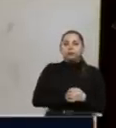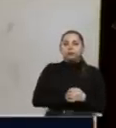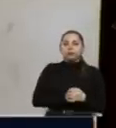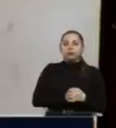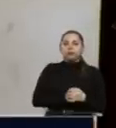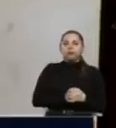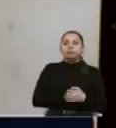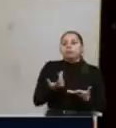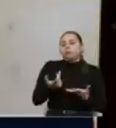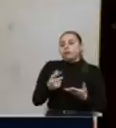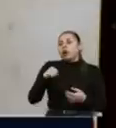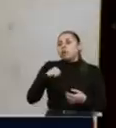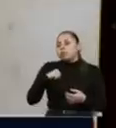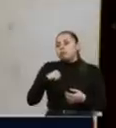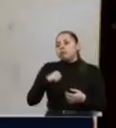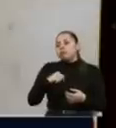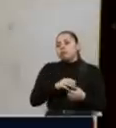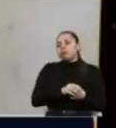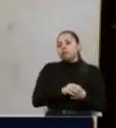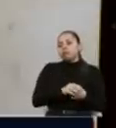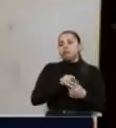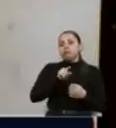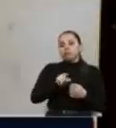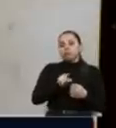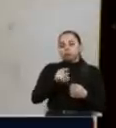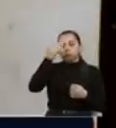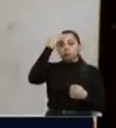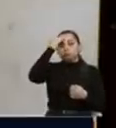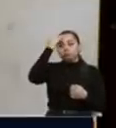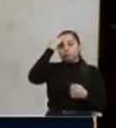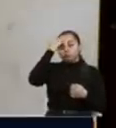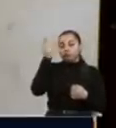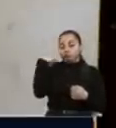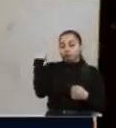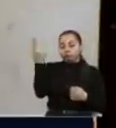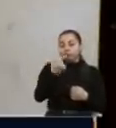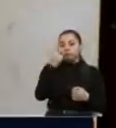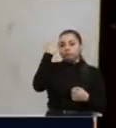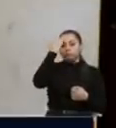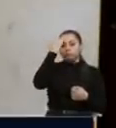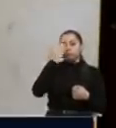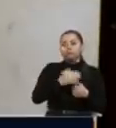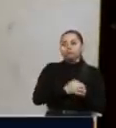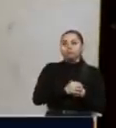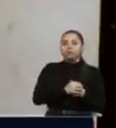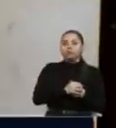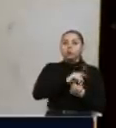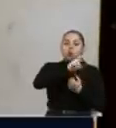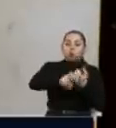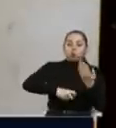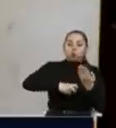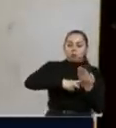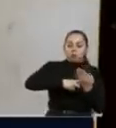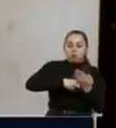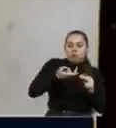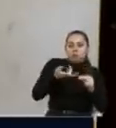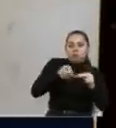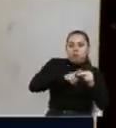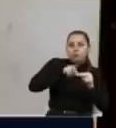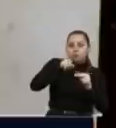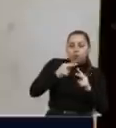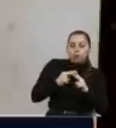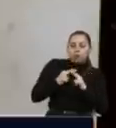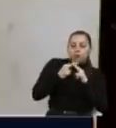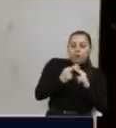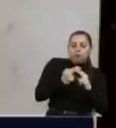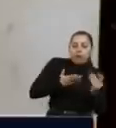que tienen, lo saben ustedes, una bonificación en la prestación